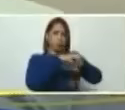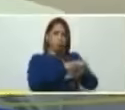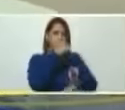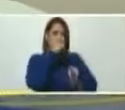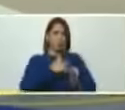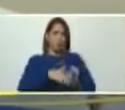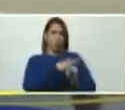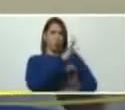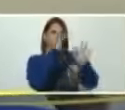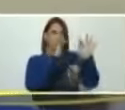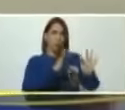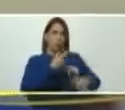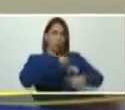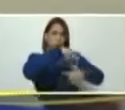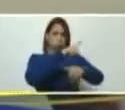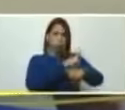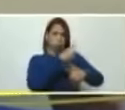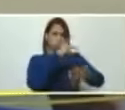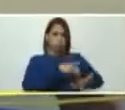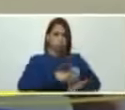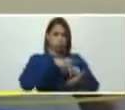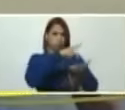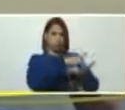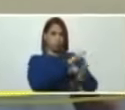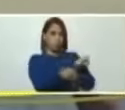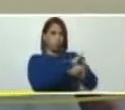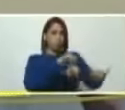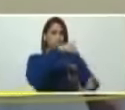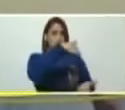manera protagónica y participativa. Ya en